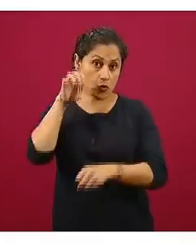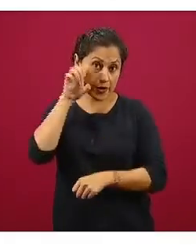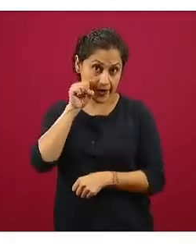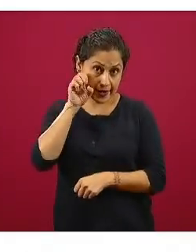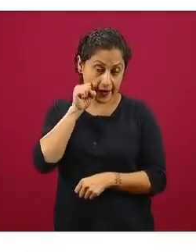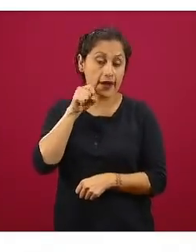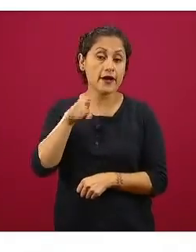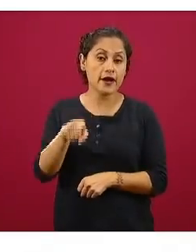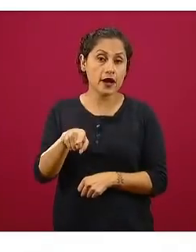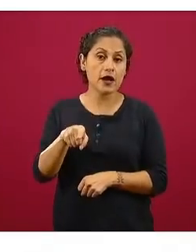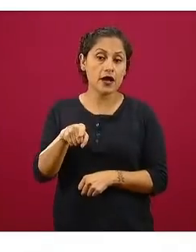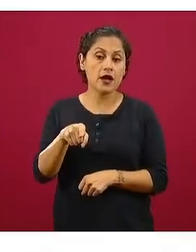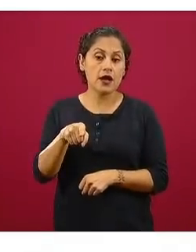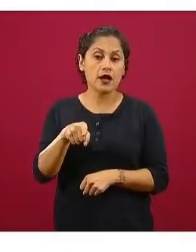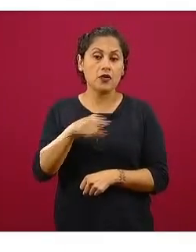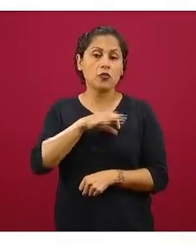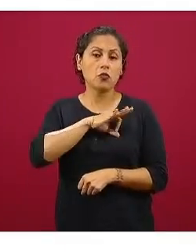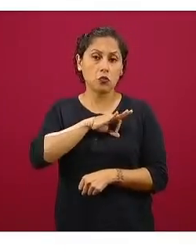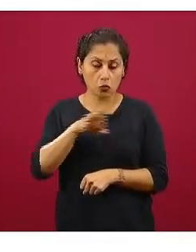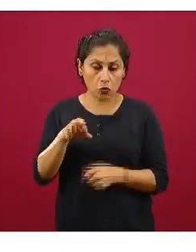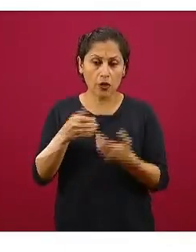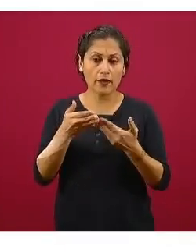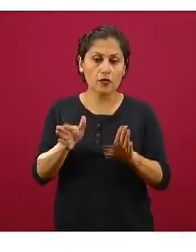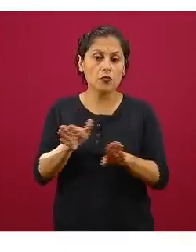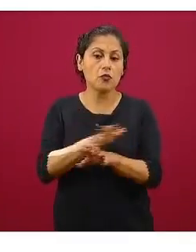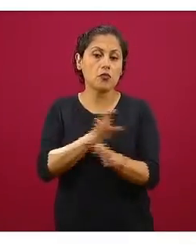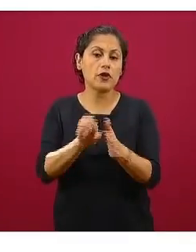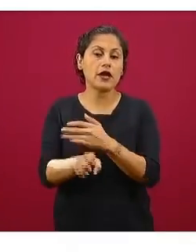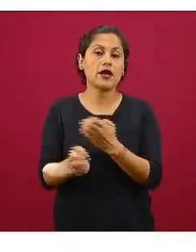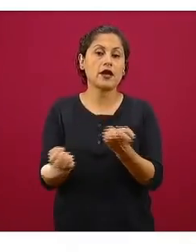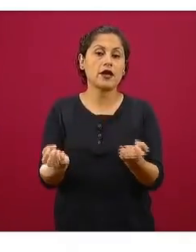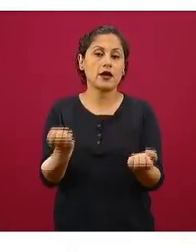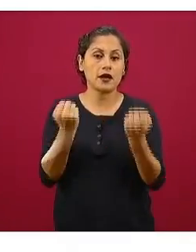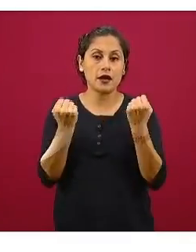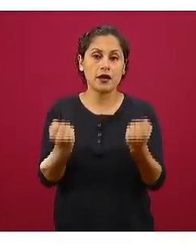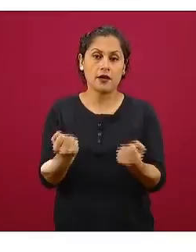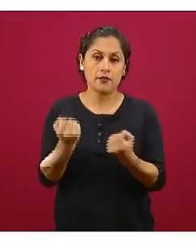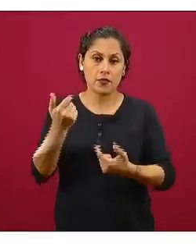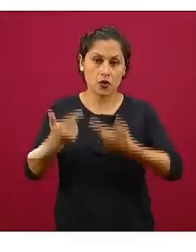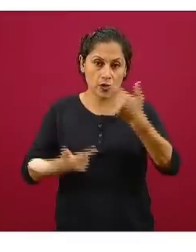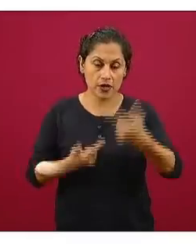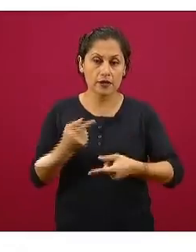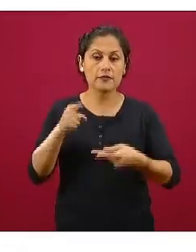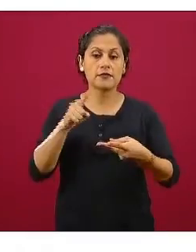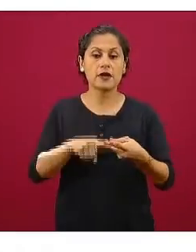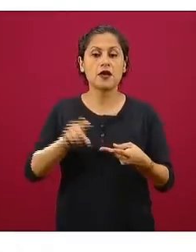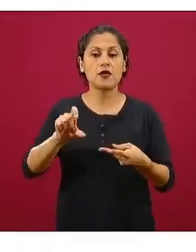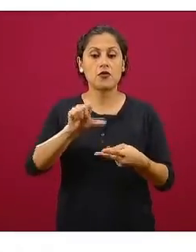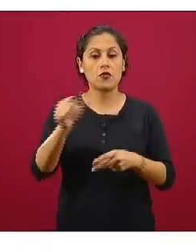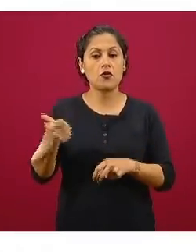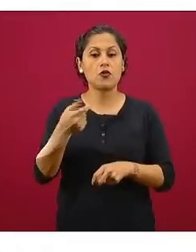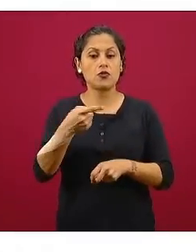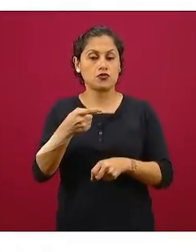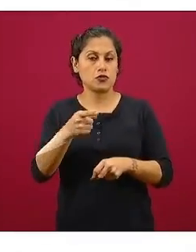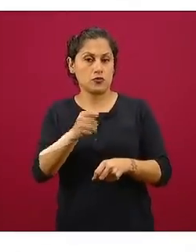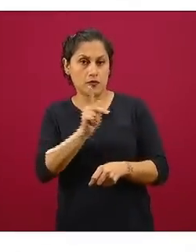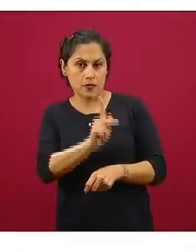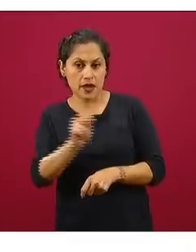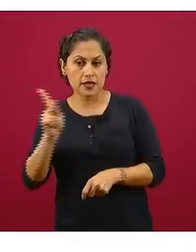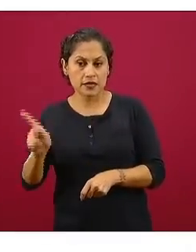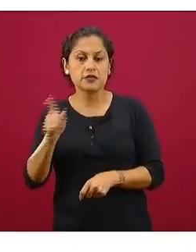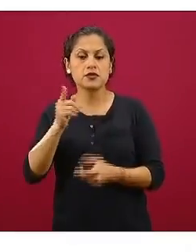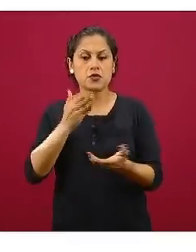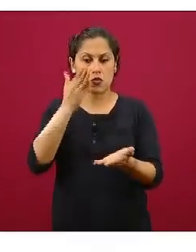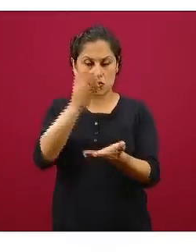para efectos de gimnasios, spas y similares, un aforo del 50%, pero además con